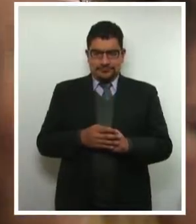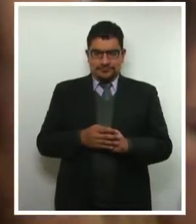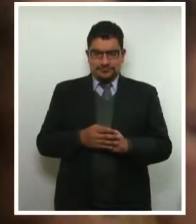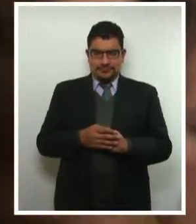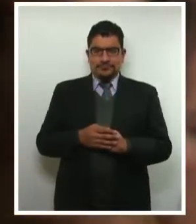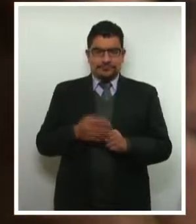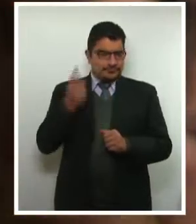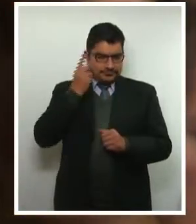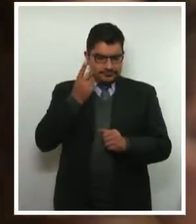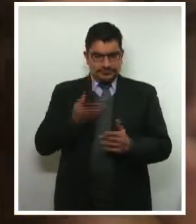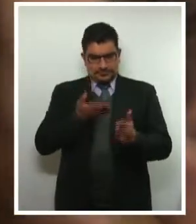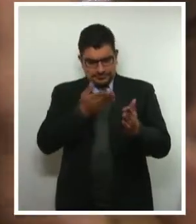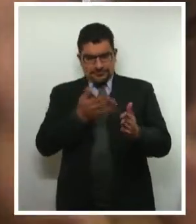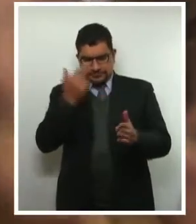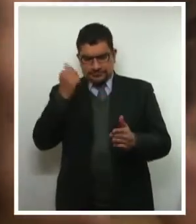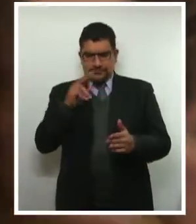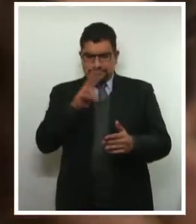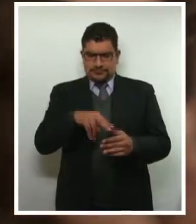la diputada